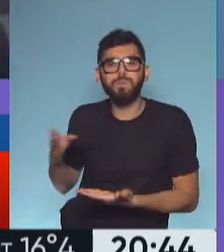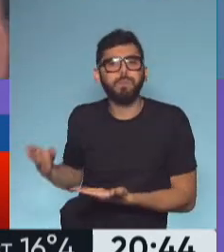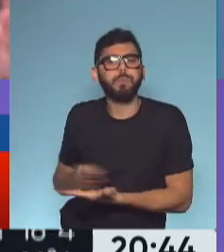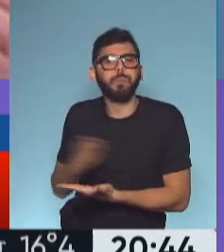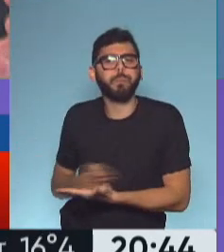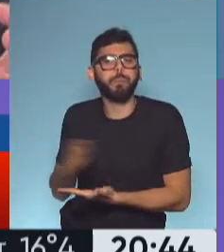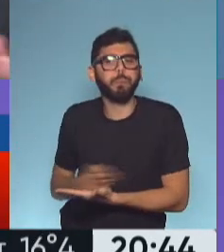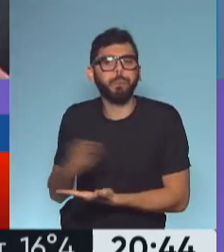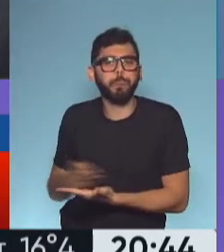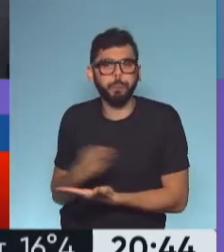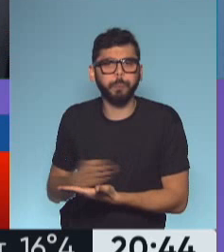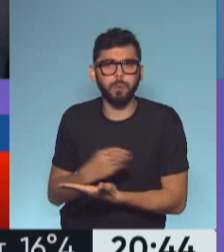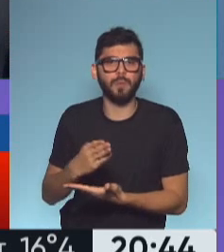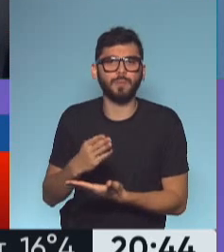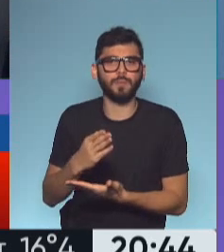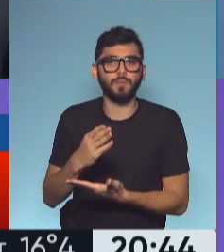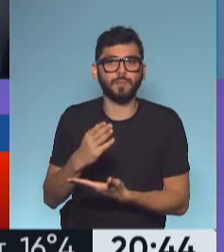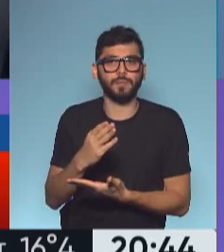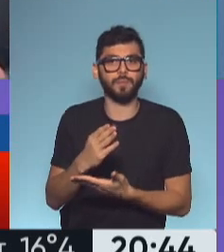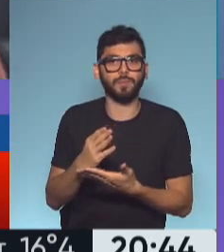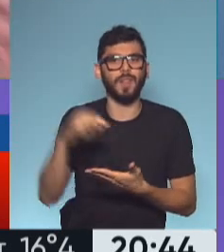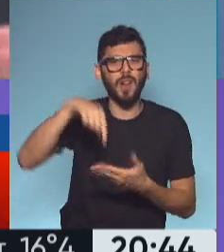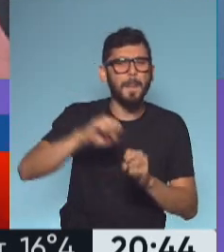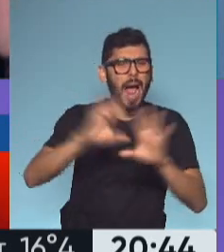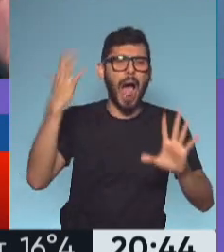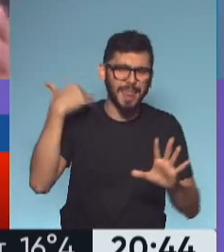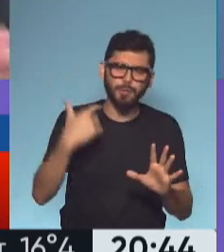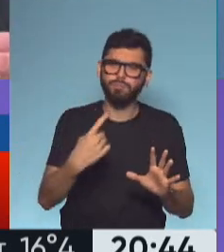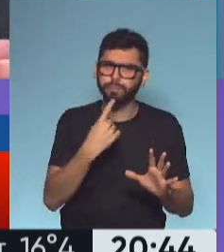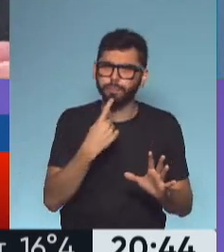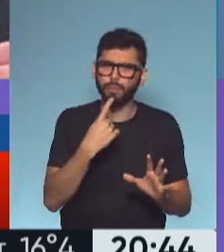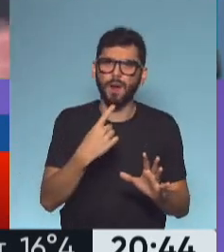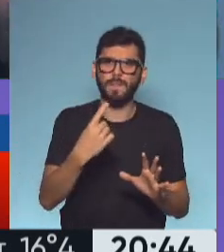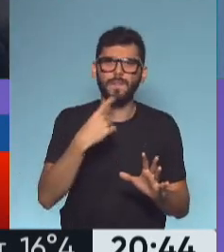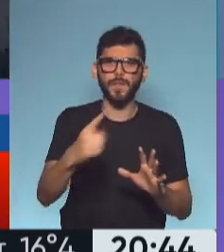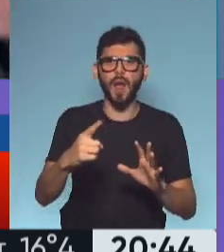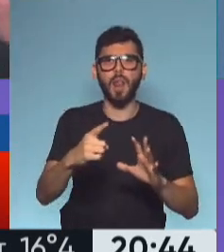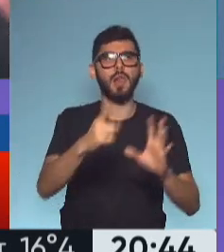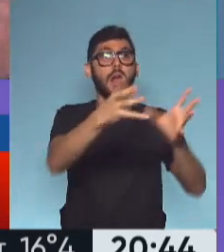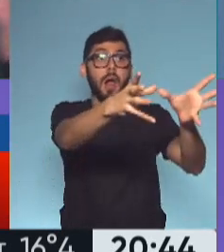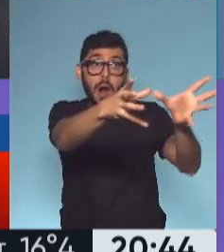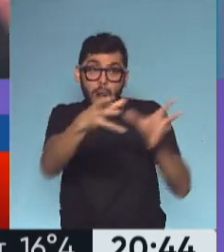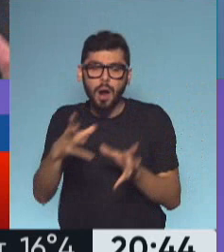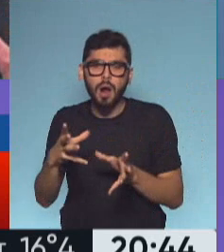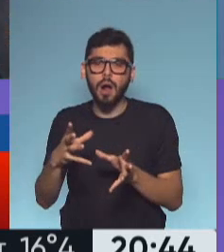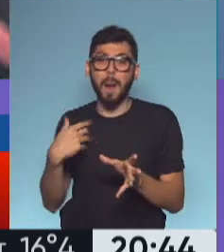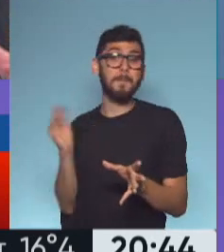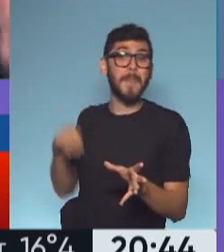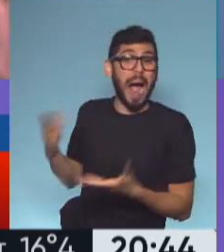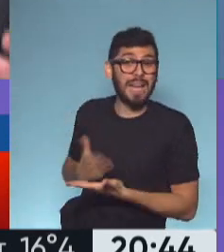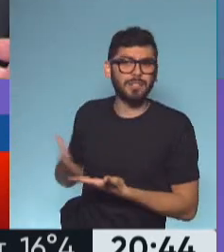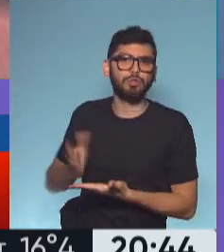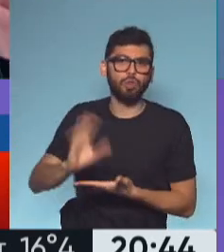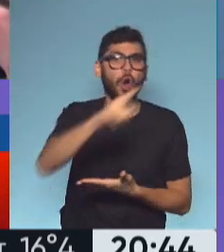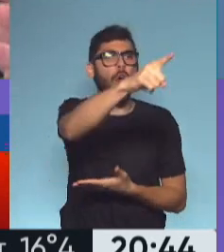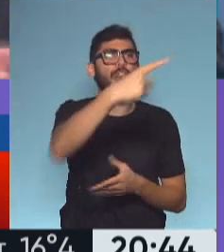extra. Esto se quedó un poco claro ahora, porque en su momento se había dicho no se contabiliza, no. Bueno, lo que va a hacer el Instituto Gamaleya es decir, bueno, ¿cuántos